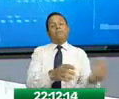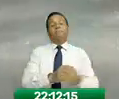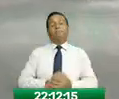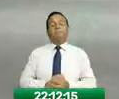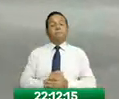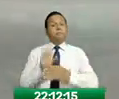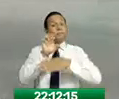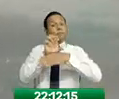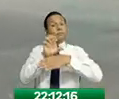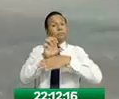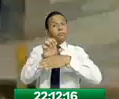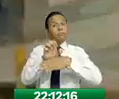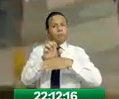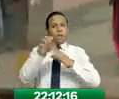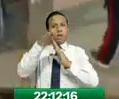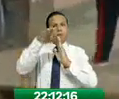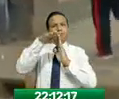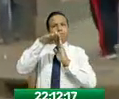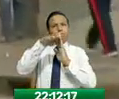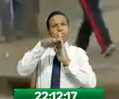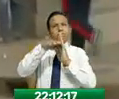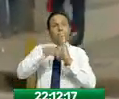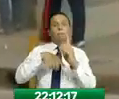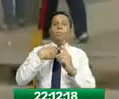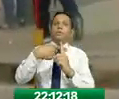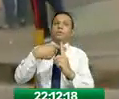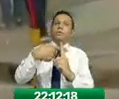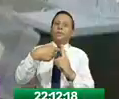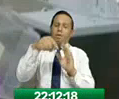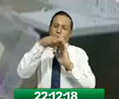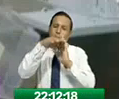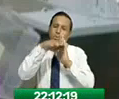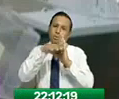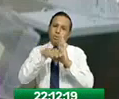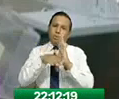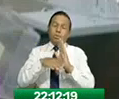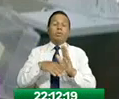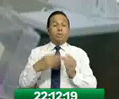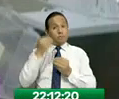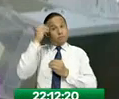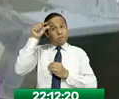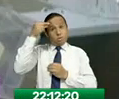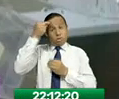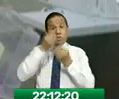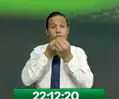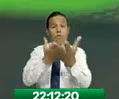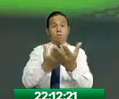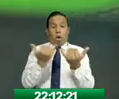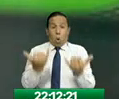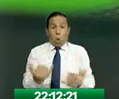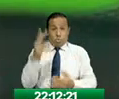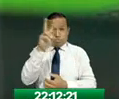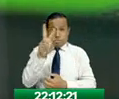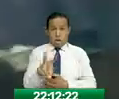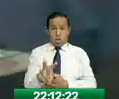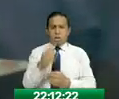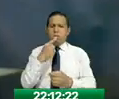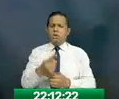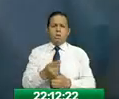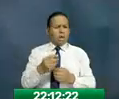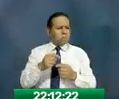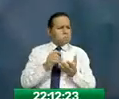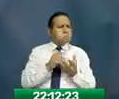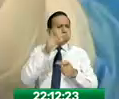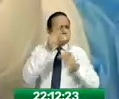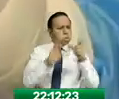En Ecuador las cifras empiezan a variar de manera positiva según el gobierno, y es que con corte hasta este viernes existen más casos